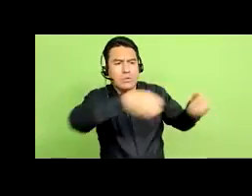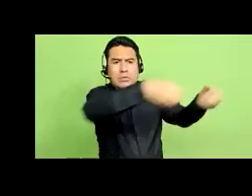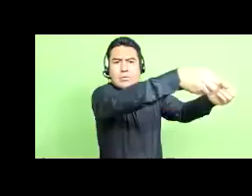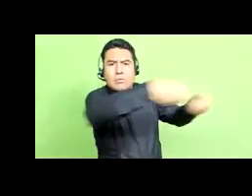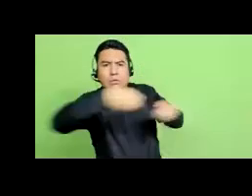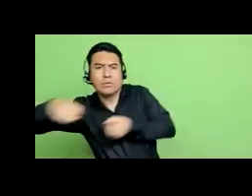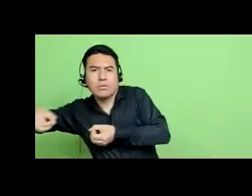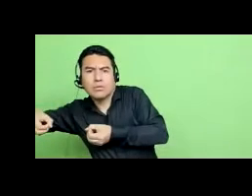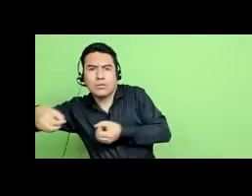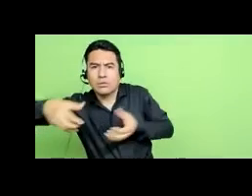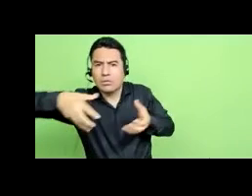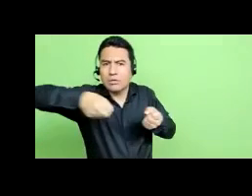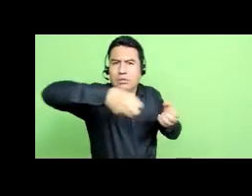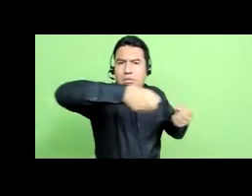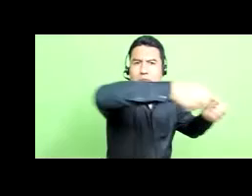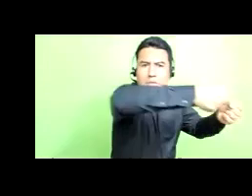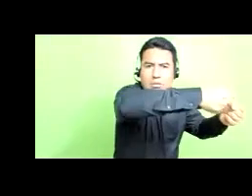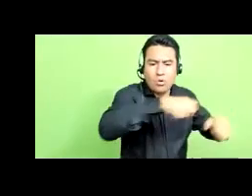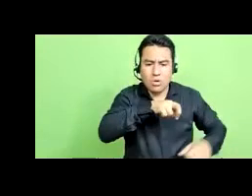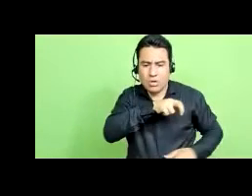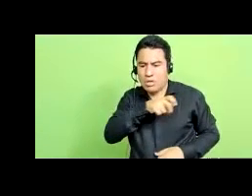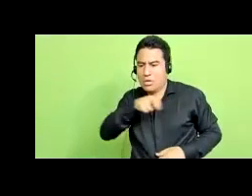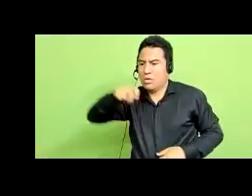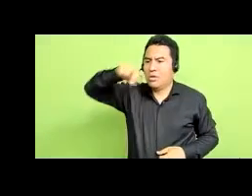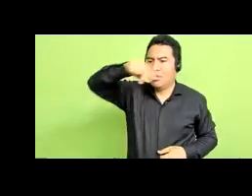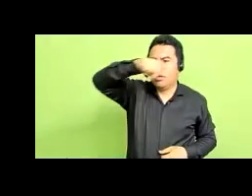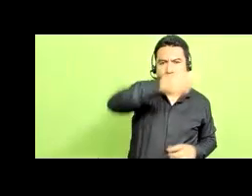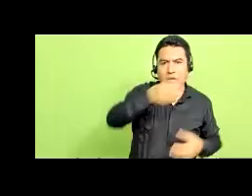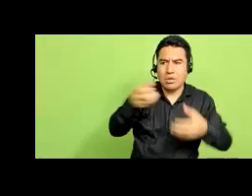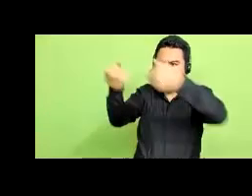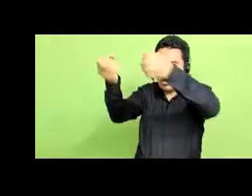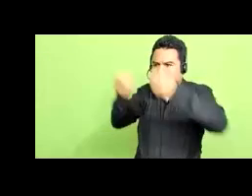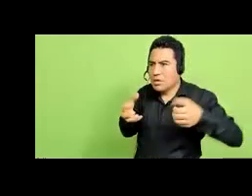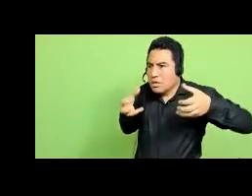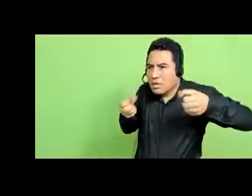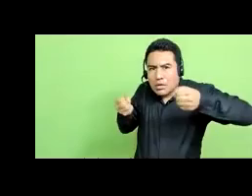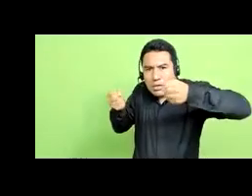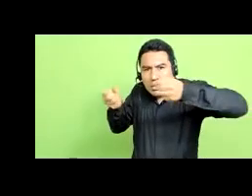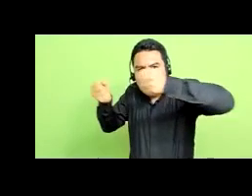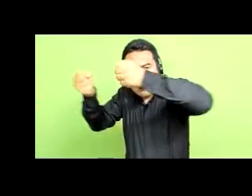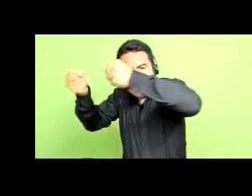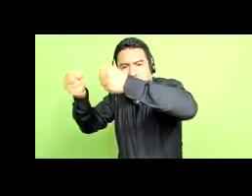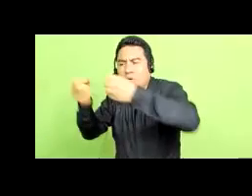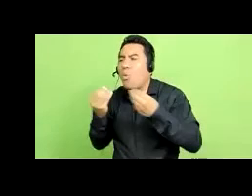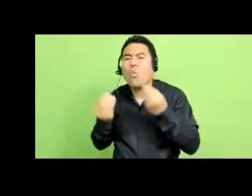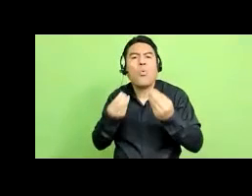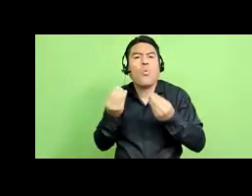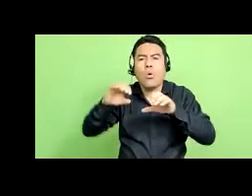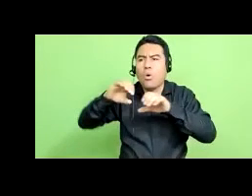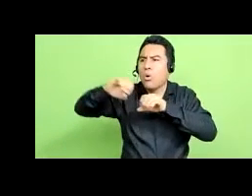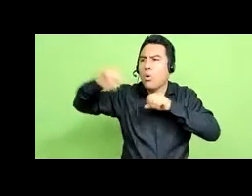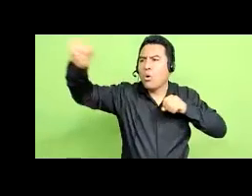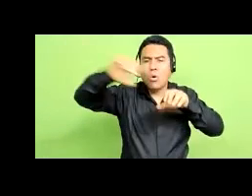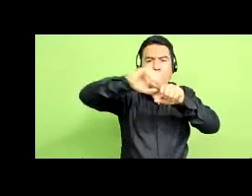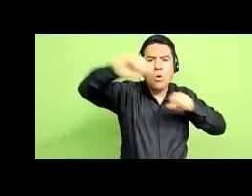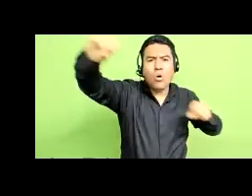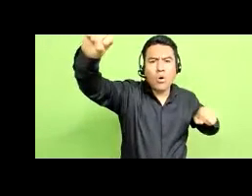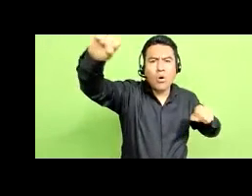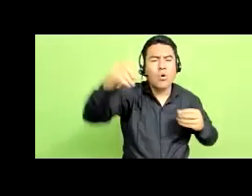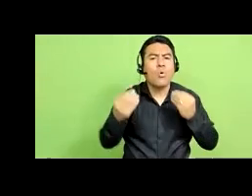escaleras en los efectos comerciales porque resulta que los hitos comerciales que hacen su rampa y